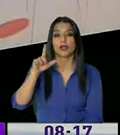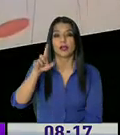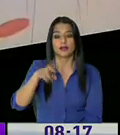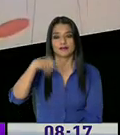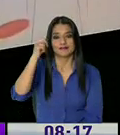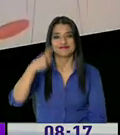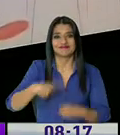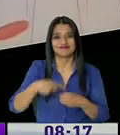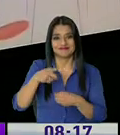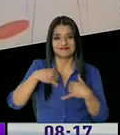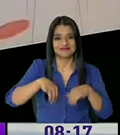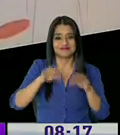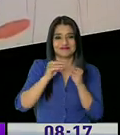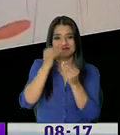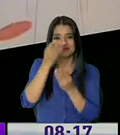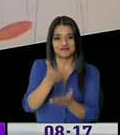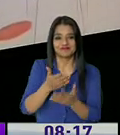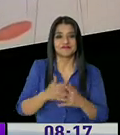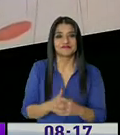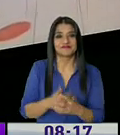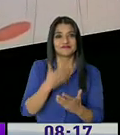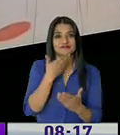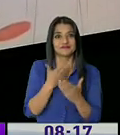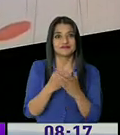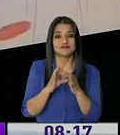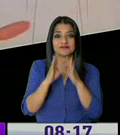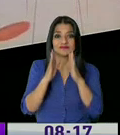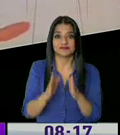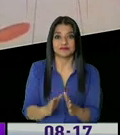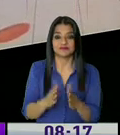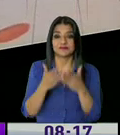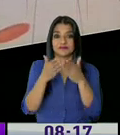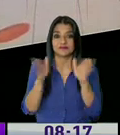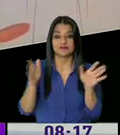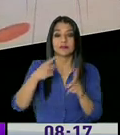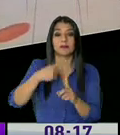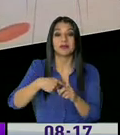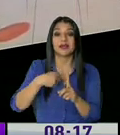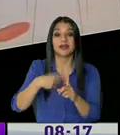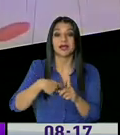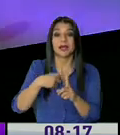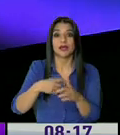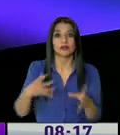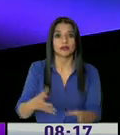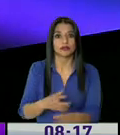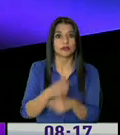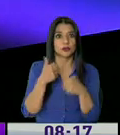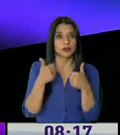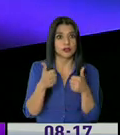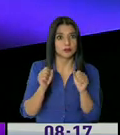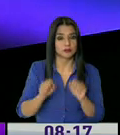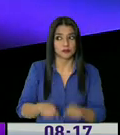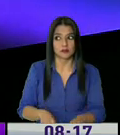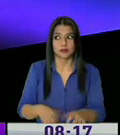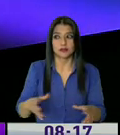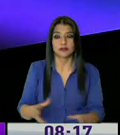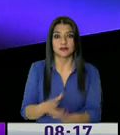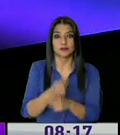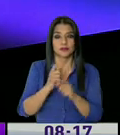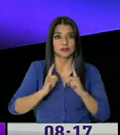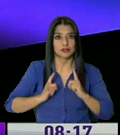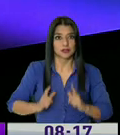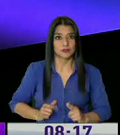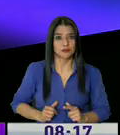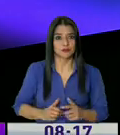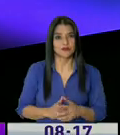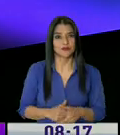capital. Roberto, ustedes continúan. Muy bien, gracias Sofía. Reapertura de los mercados con todas las seguridades del caso, seguridades sanitarias.